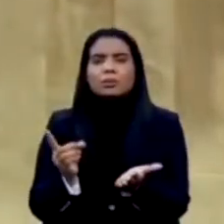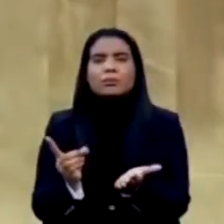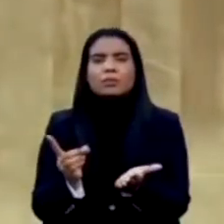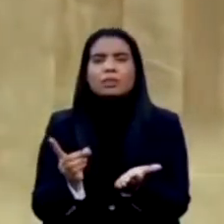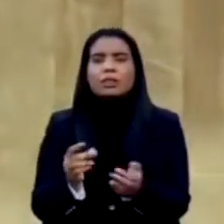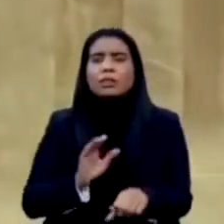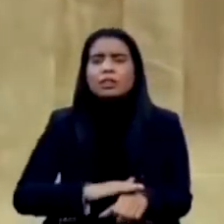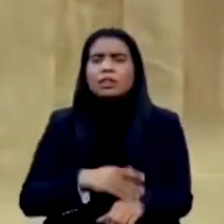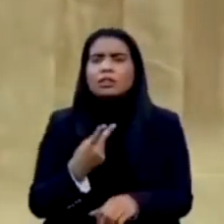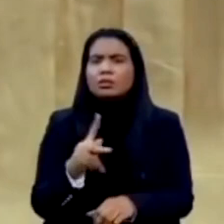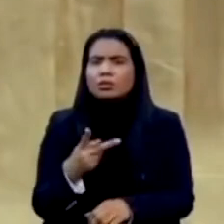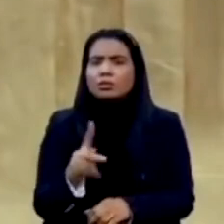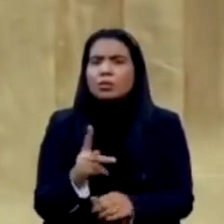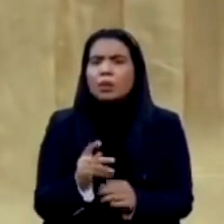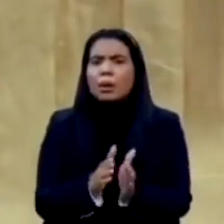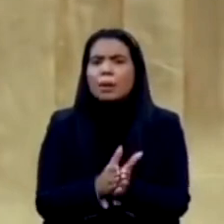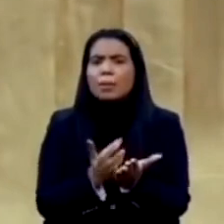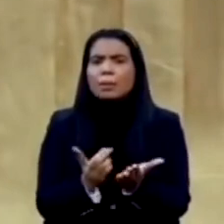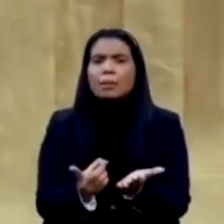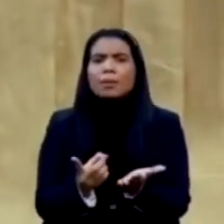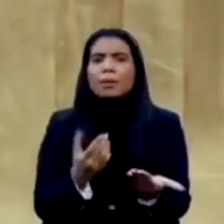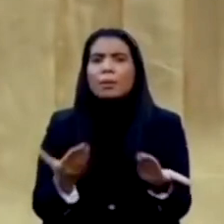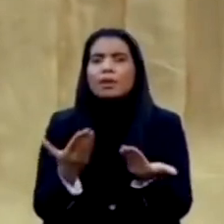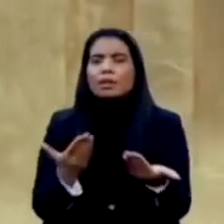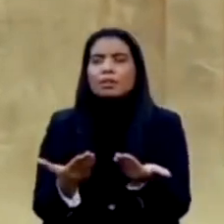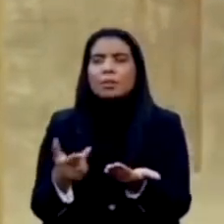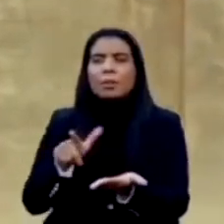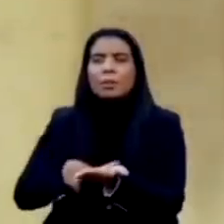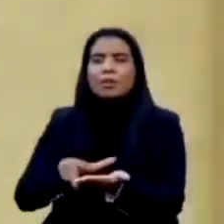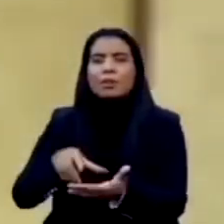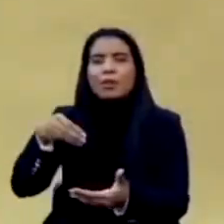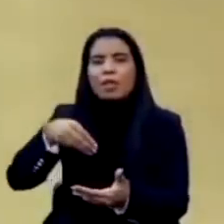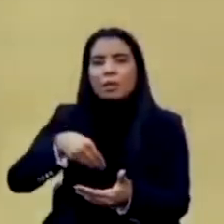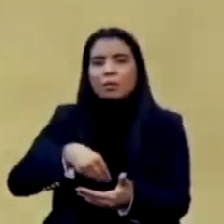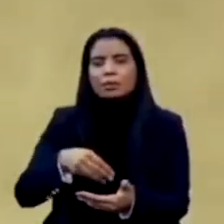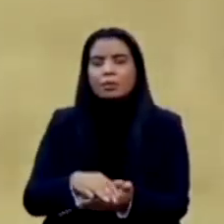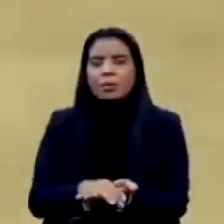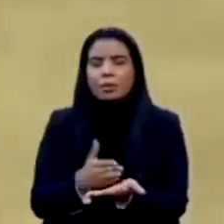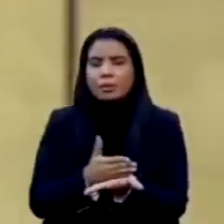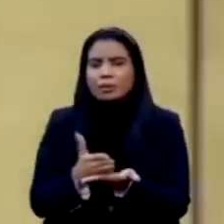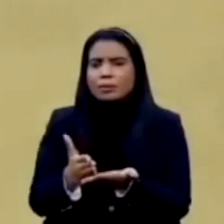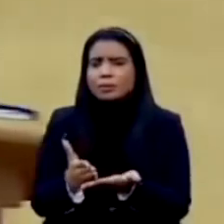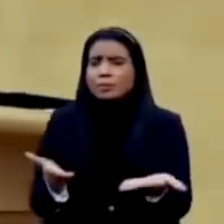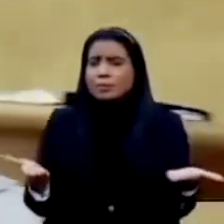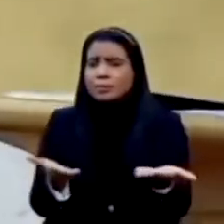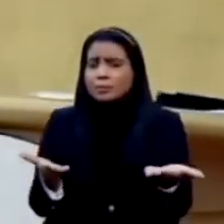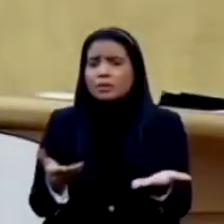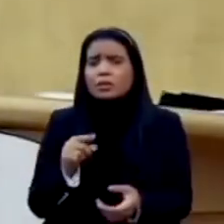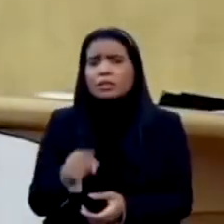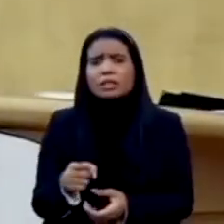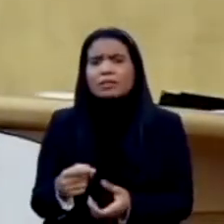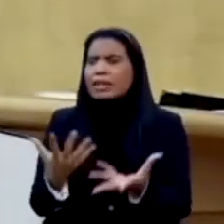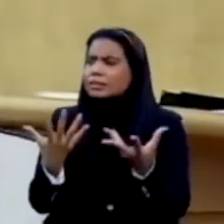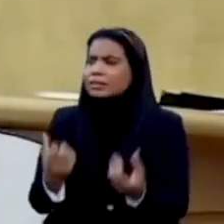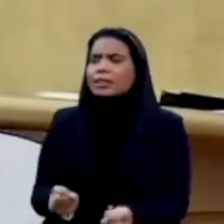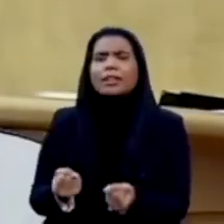de su biblia su sobre usted a partir de hoy usted que va a asumir ese compromiso